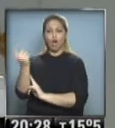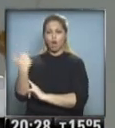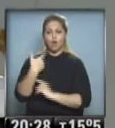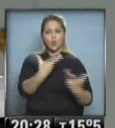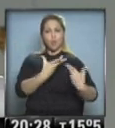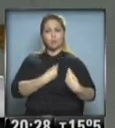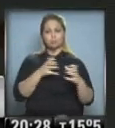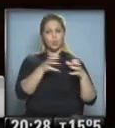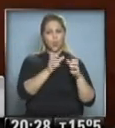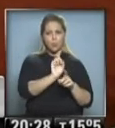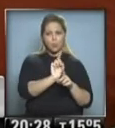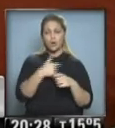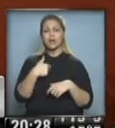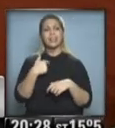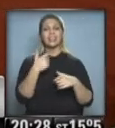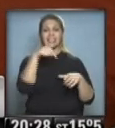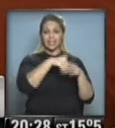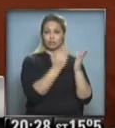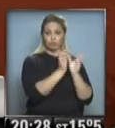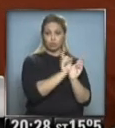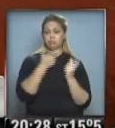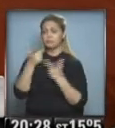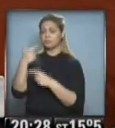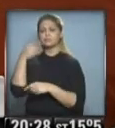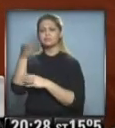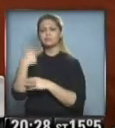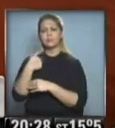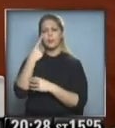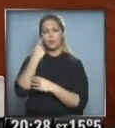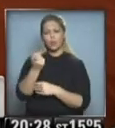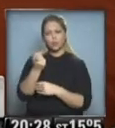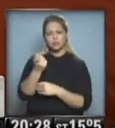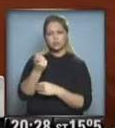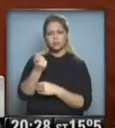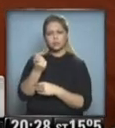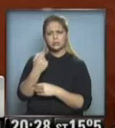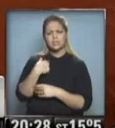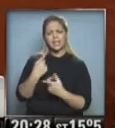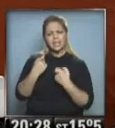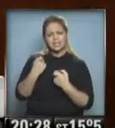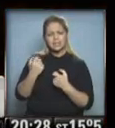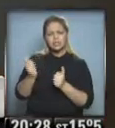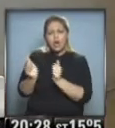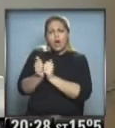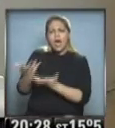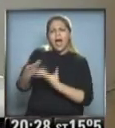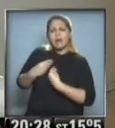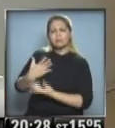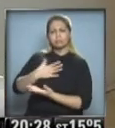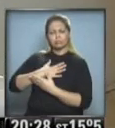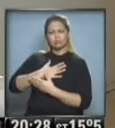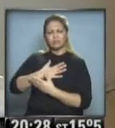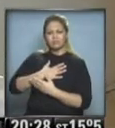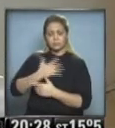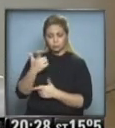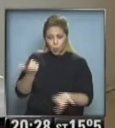la comunidad del seminario, empiezo a darme cuenta que necesito una contención afectiva que no la tenía. Me doy cuenta